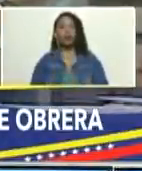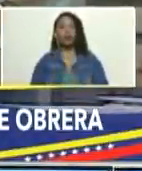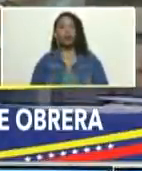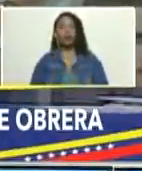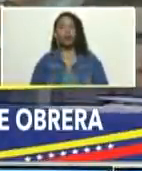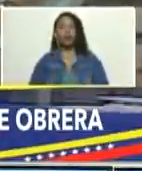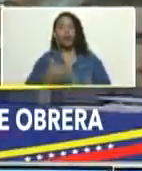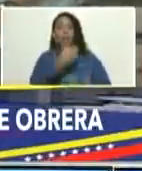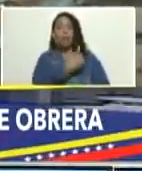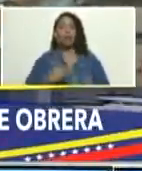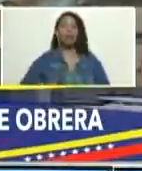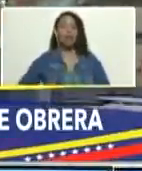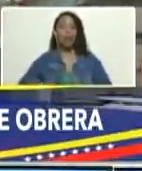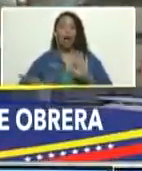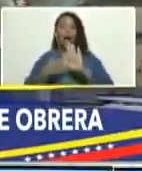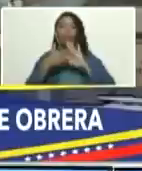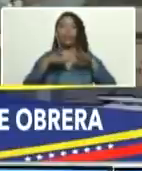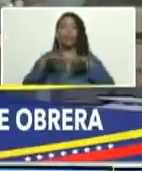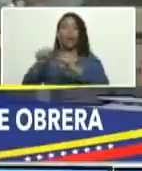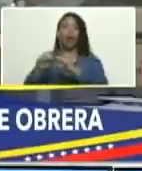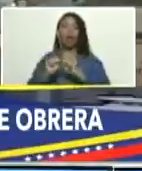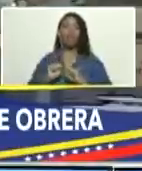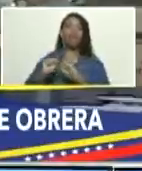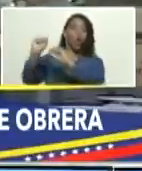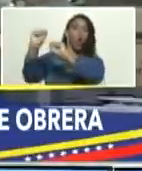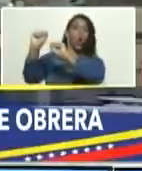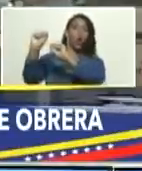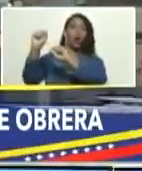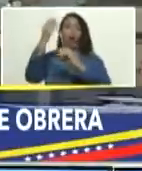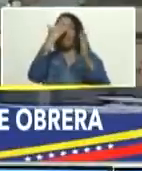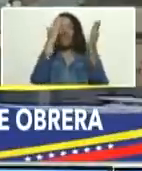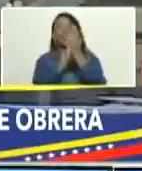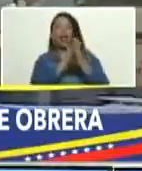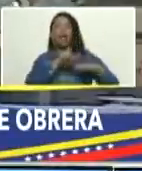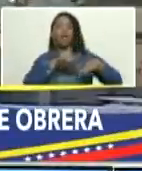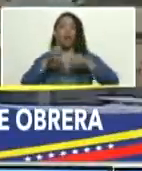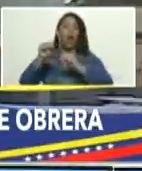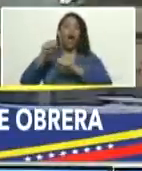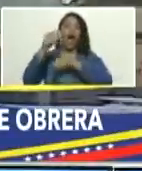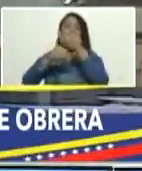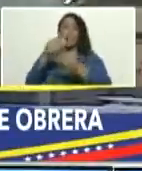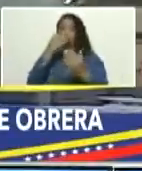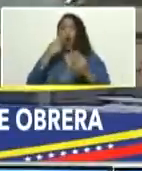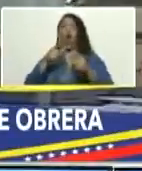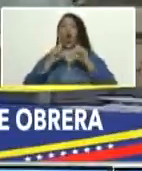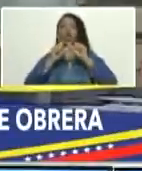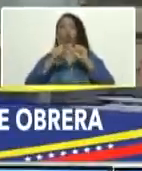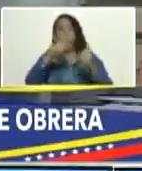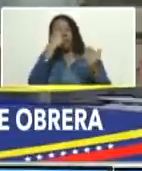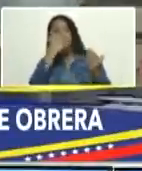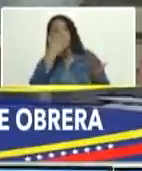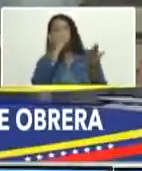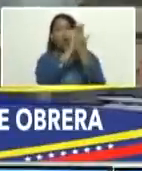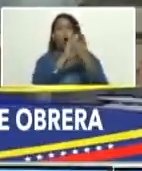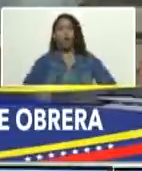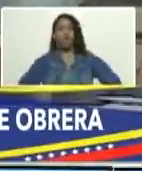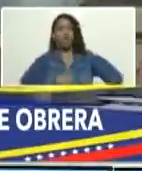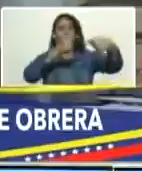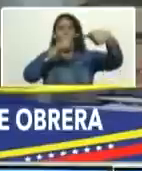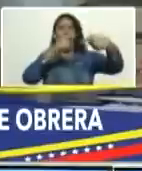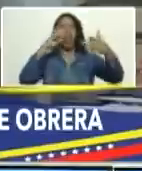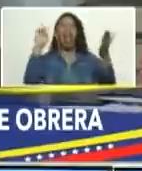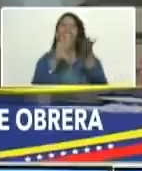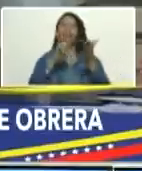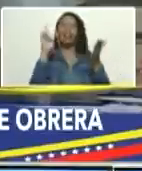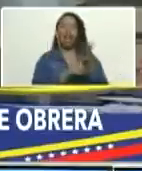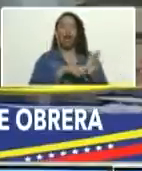El presidente antiimperialista que ha enfrentado al imperialismo y lo va a seguir enfrentando. Con la verdad de